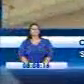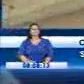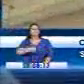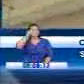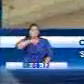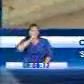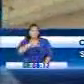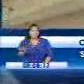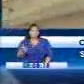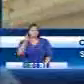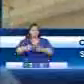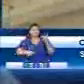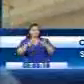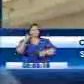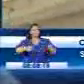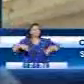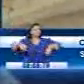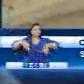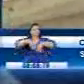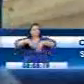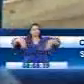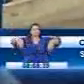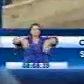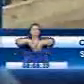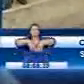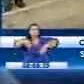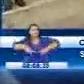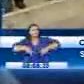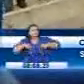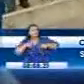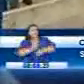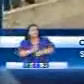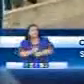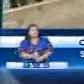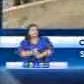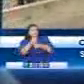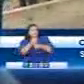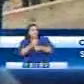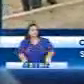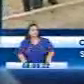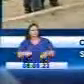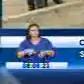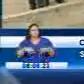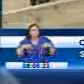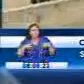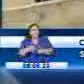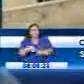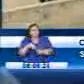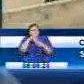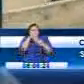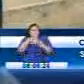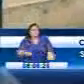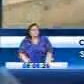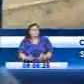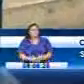digo de proteger y ojalá el peatón haga caso Claro porque no es un juego nuestras vidas exactamente entonces después claro y lo